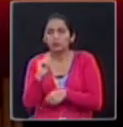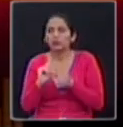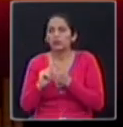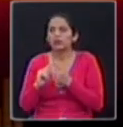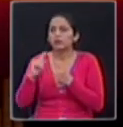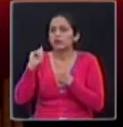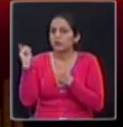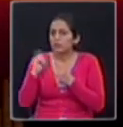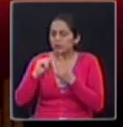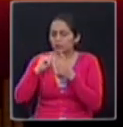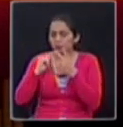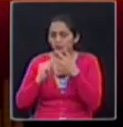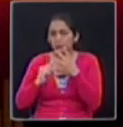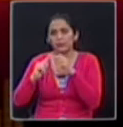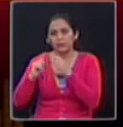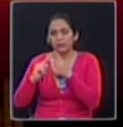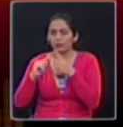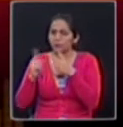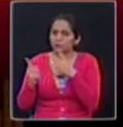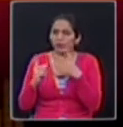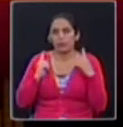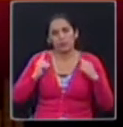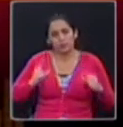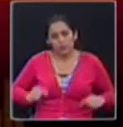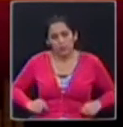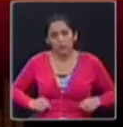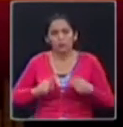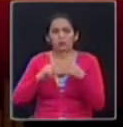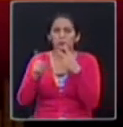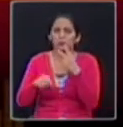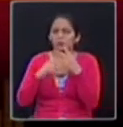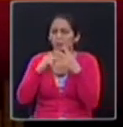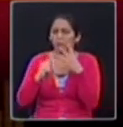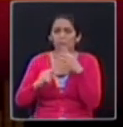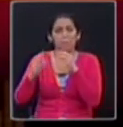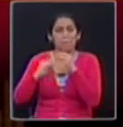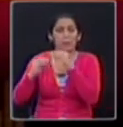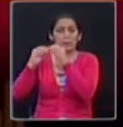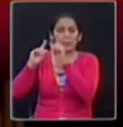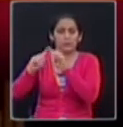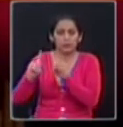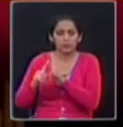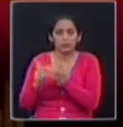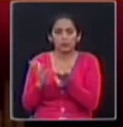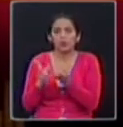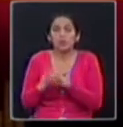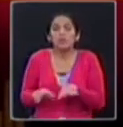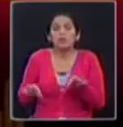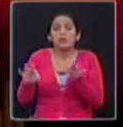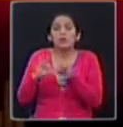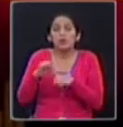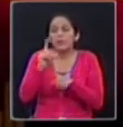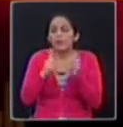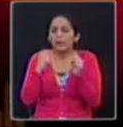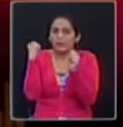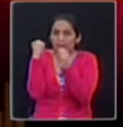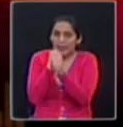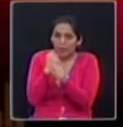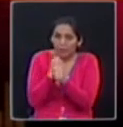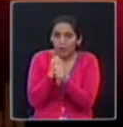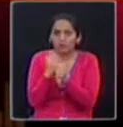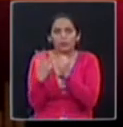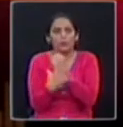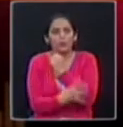otros derechos, como se señaló, a la salud, entre otros. Lo importante de generar trabajo es que con trabajo evitamos la pobreza y con la pobreza